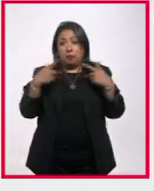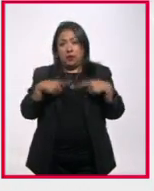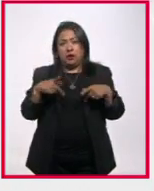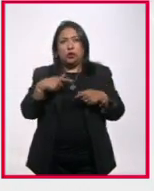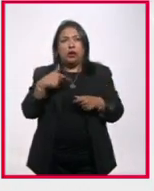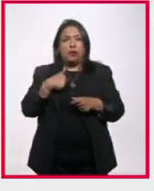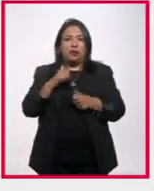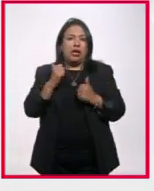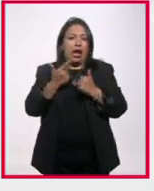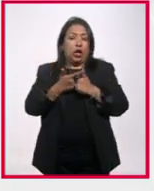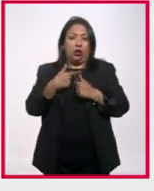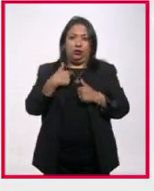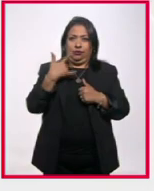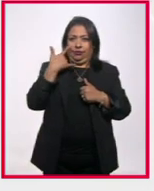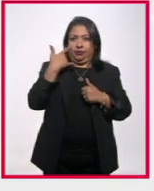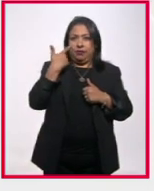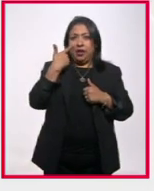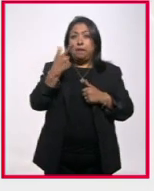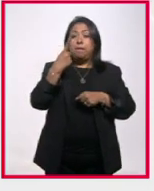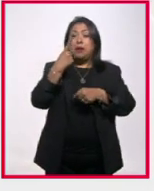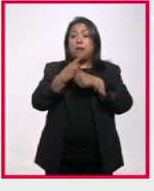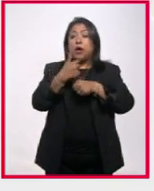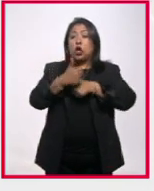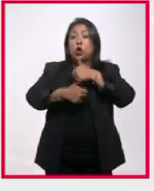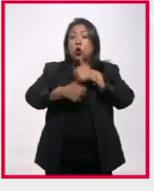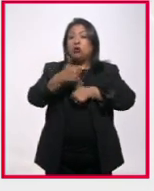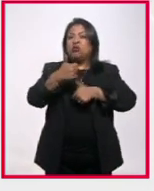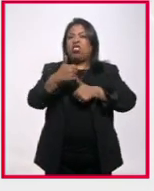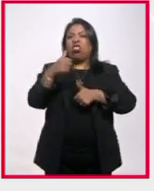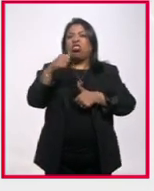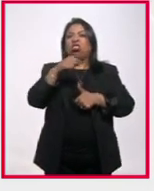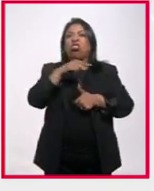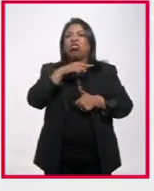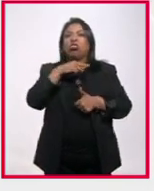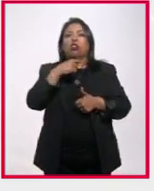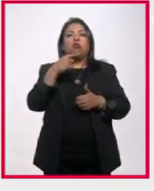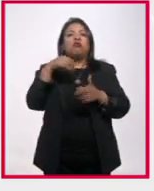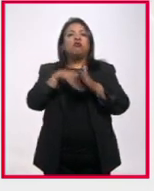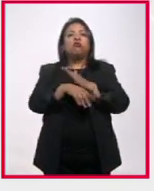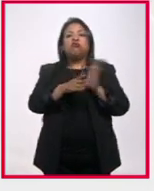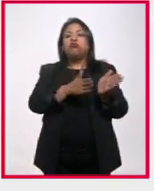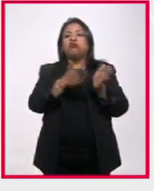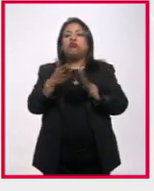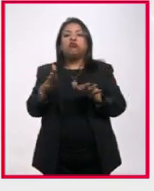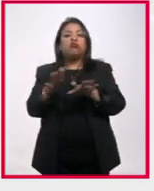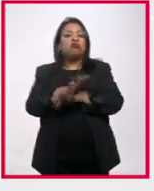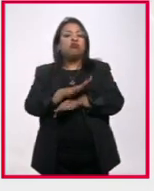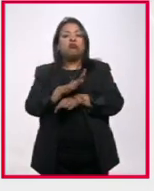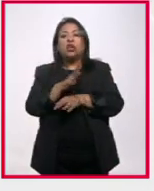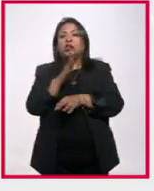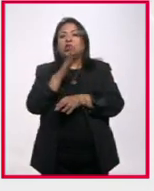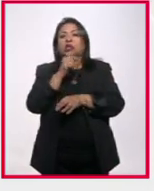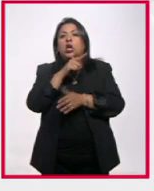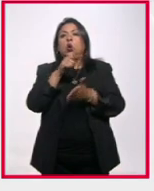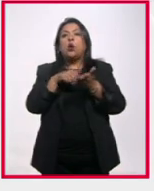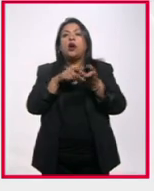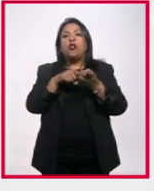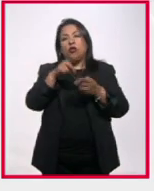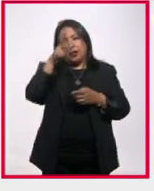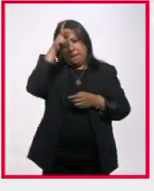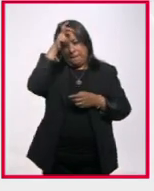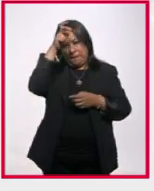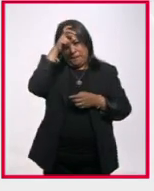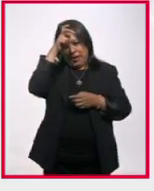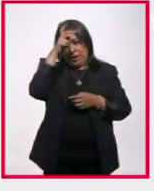algo que me llamó la atención es saber que en tu primer concurso no pasaste, ni siquiera a la siguiente etapa en Trujillo, en Perú, pero